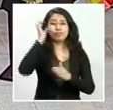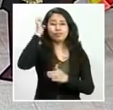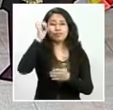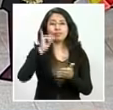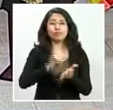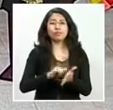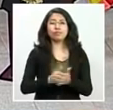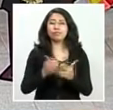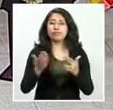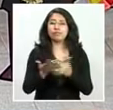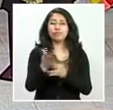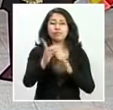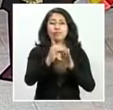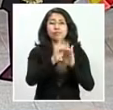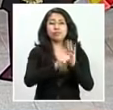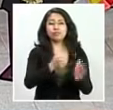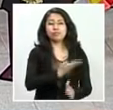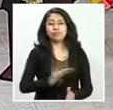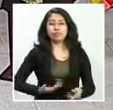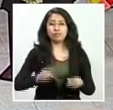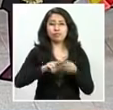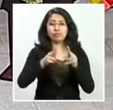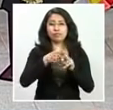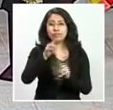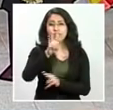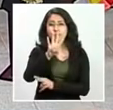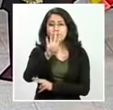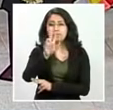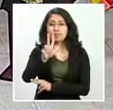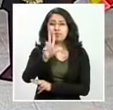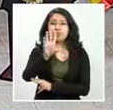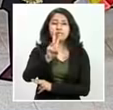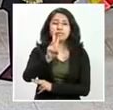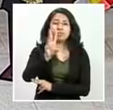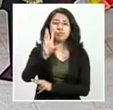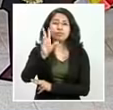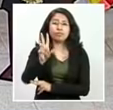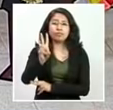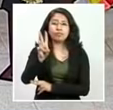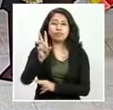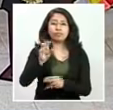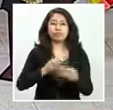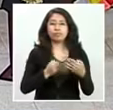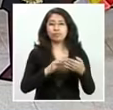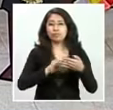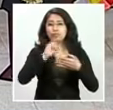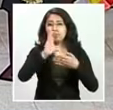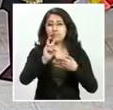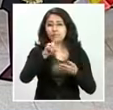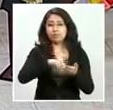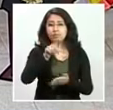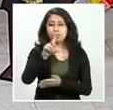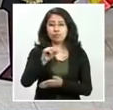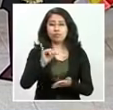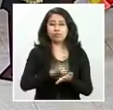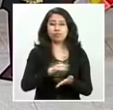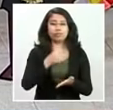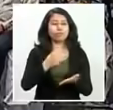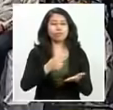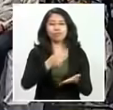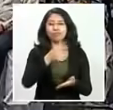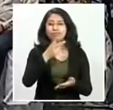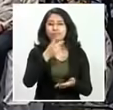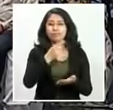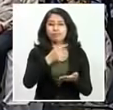realizada mediante decreto presidencial número 4366 de 14 de octubre de 2020, por el incumplimiento del